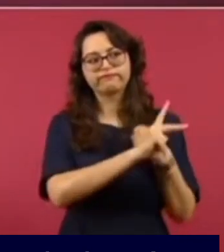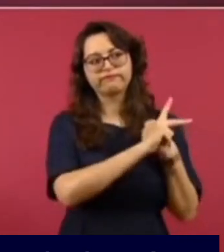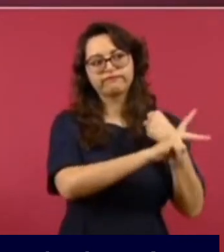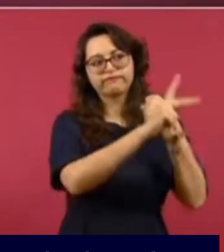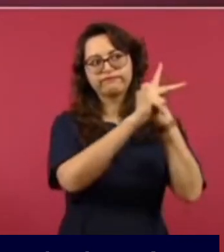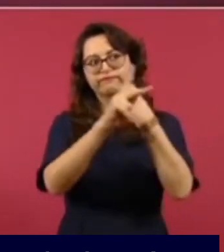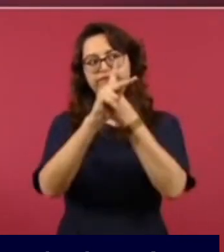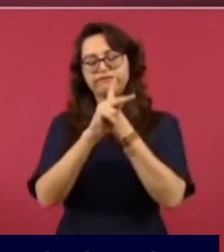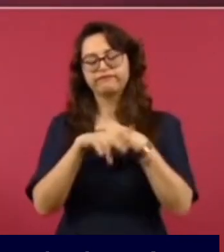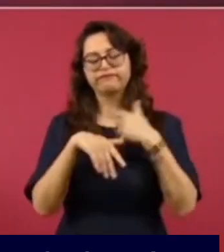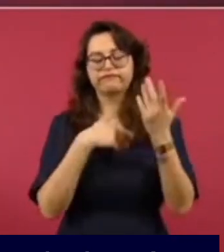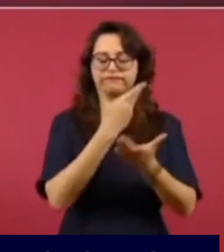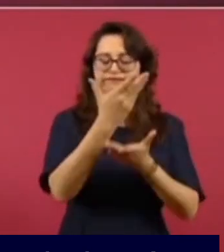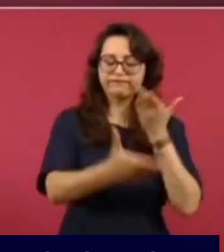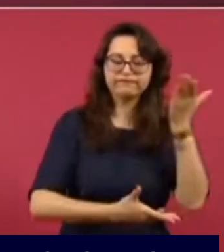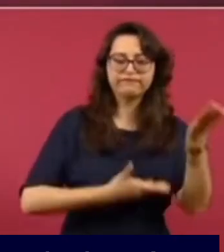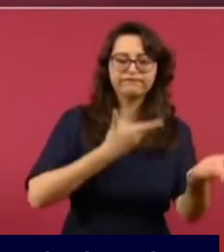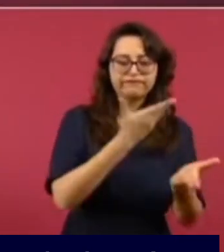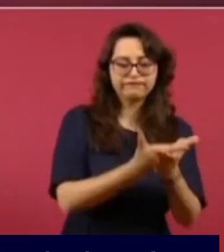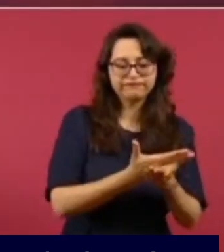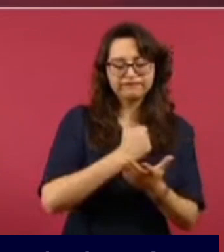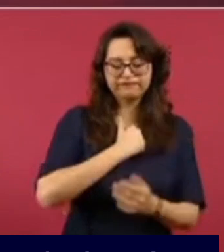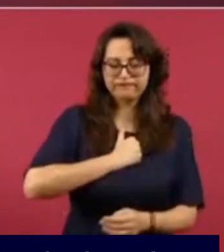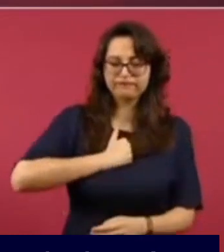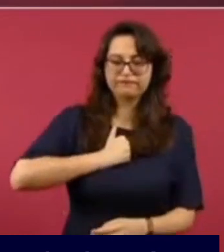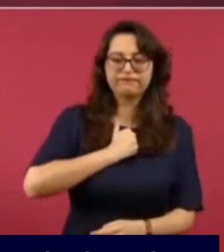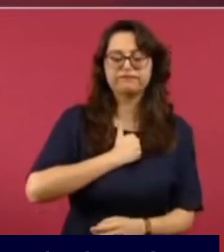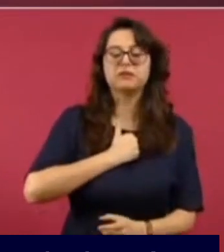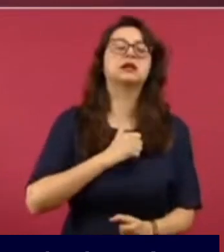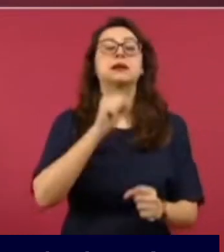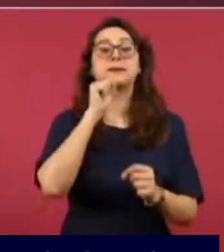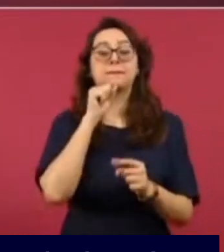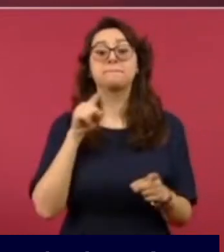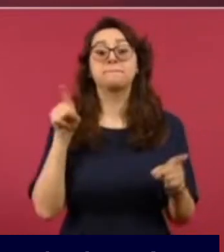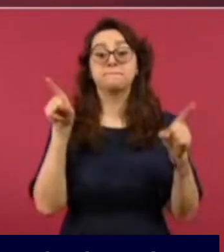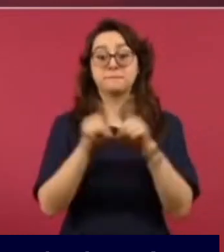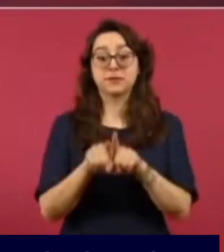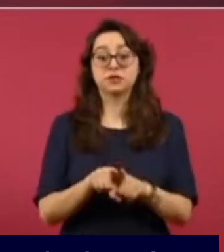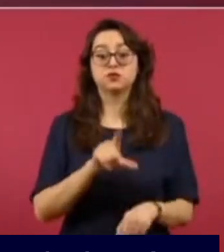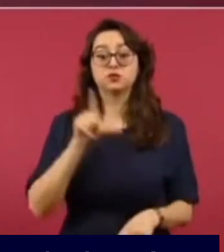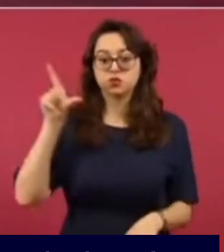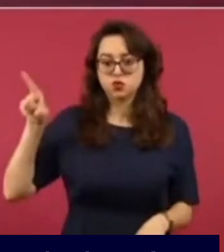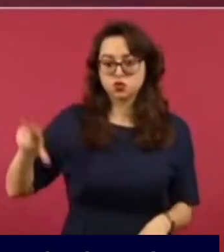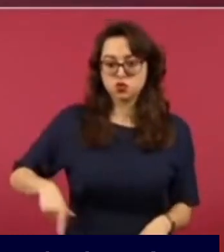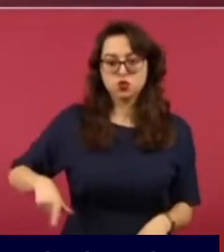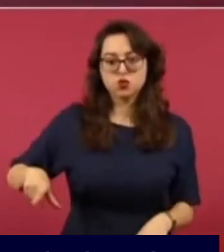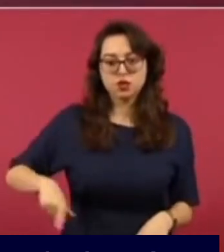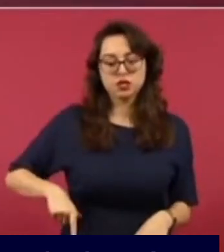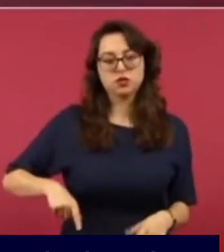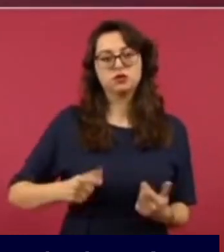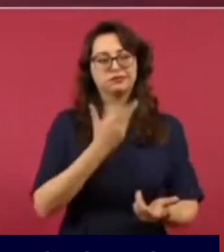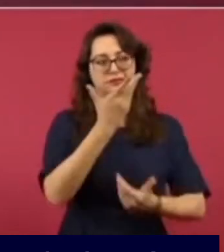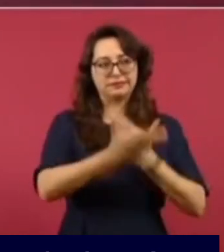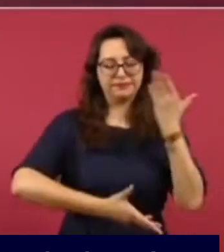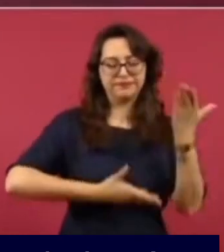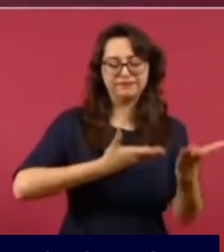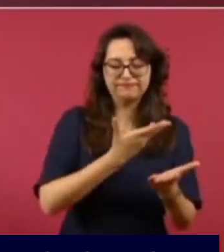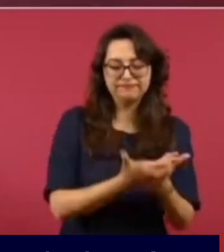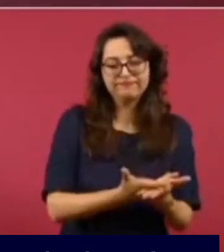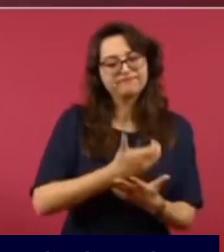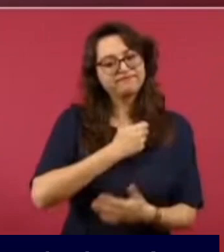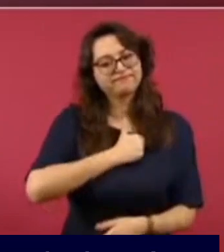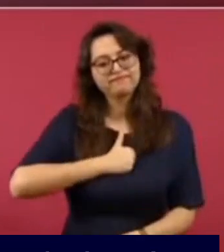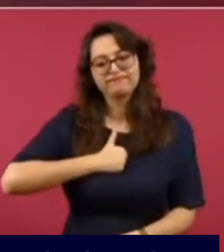y a los gobiernos de estos países. Informarles